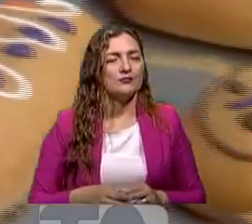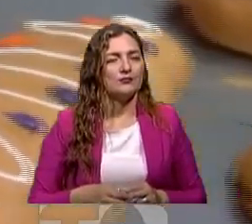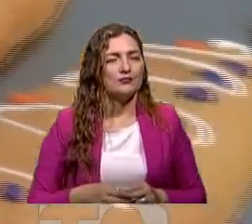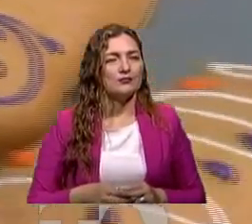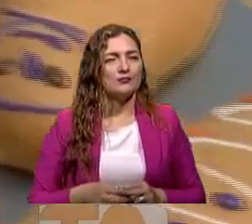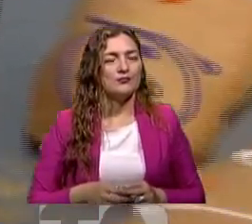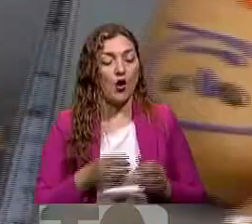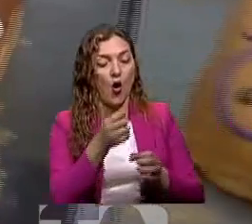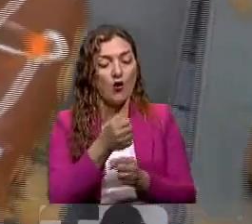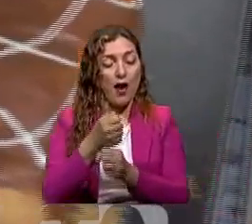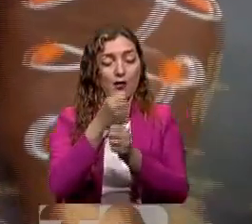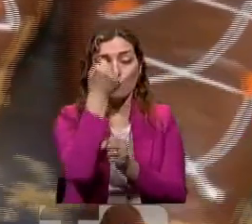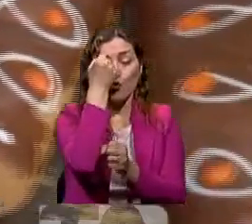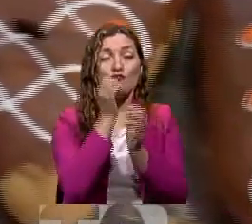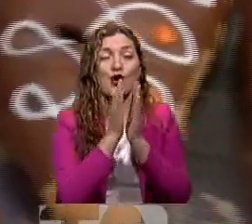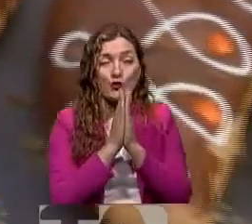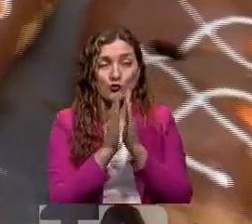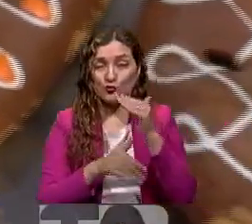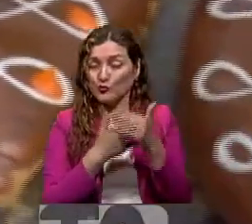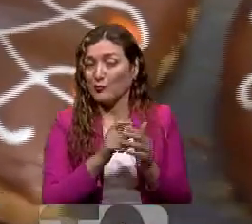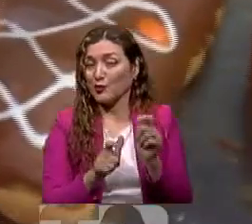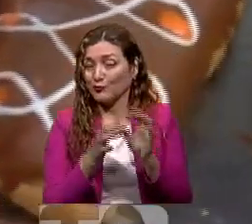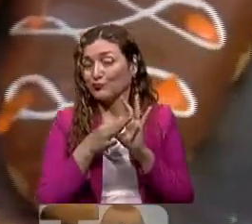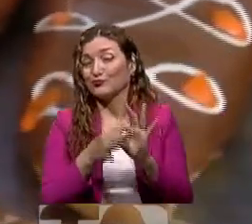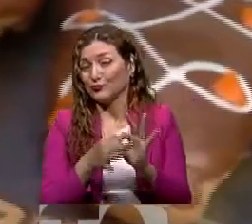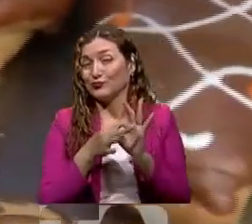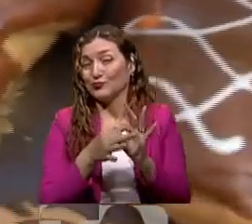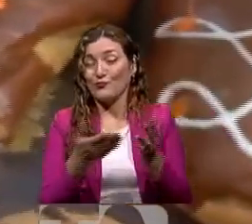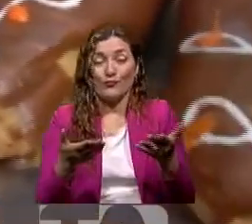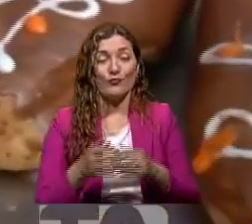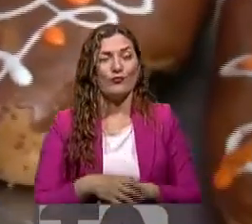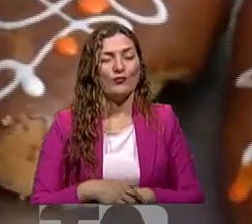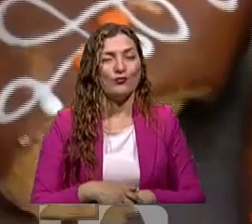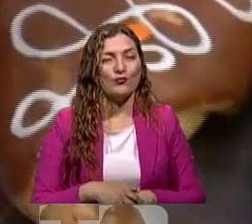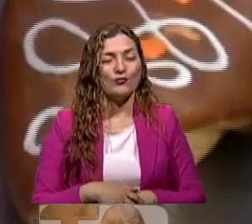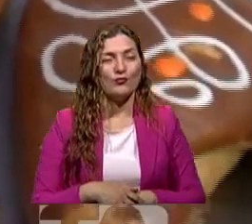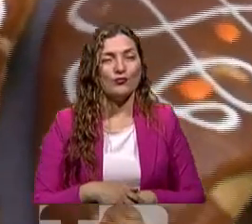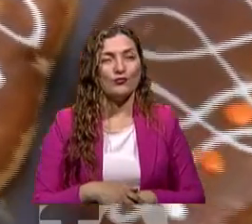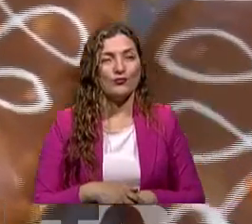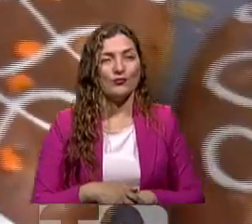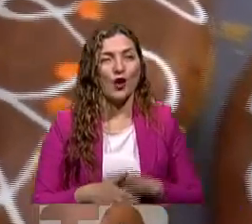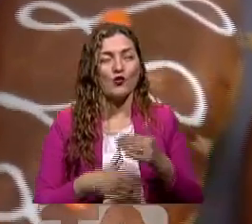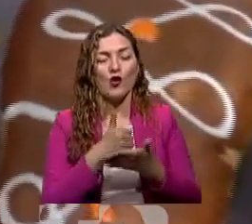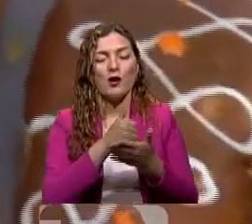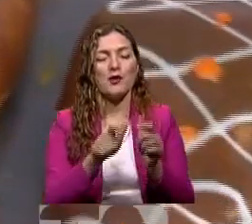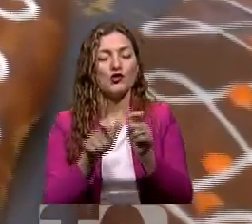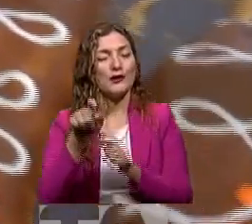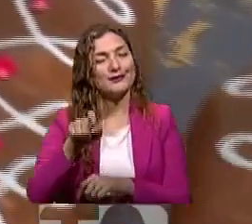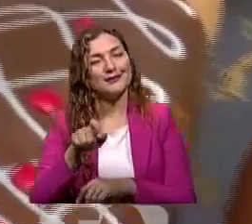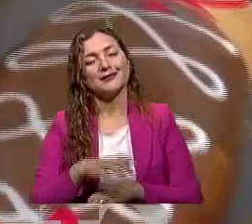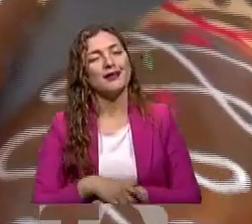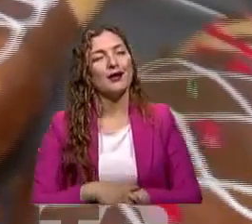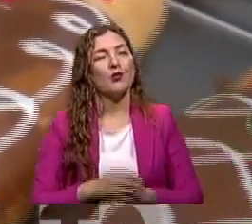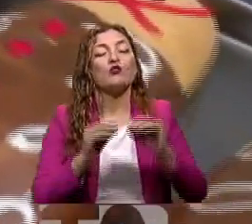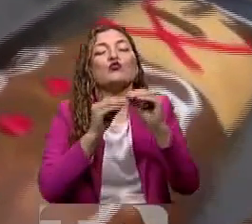con la coladita morada, que es lo que pedimos a toda la gente que nos colabore para poder salir adelante, ayudar a la gente que nos necesita. Gracias. Muy